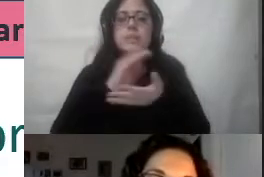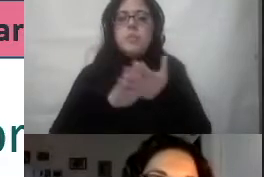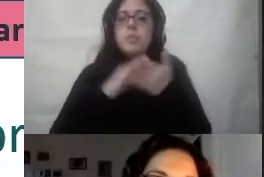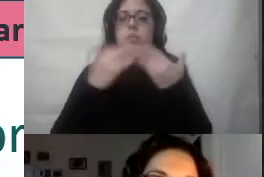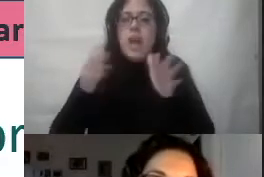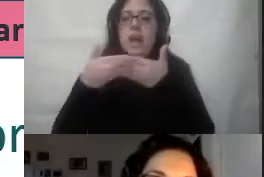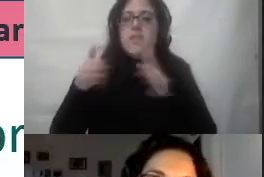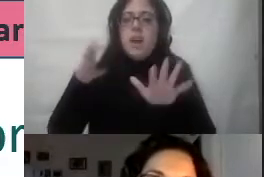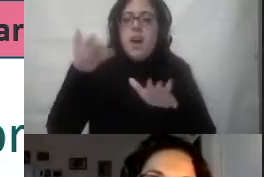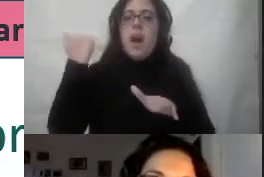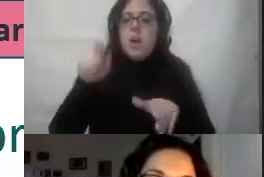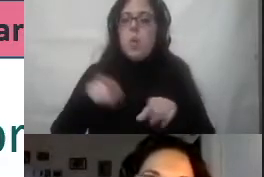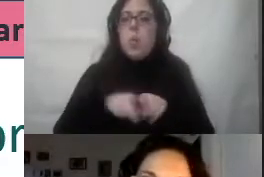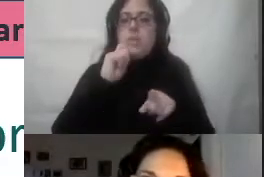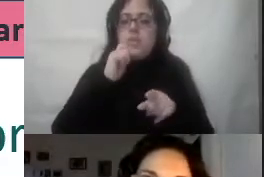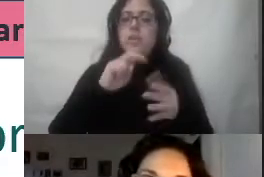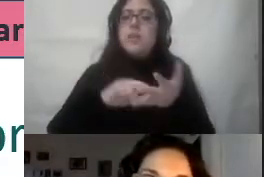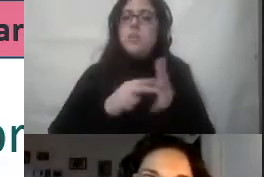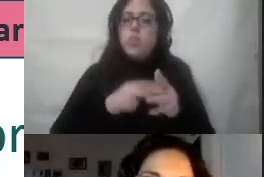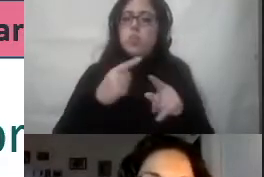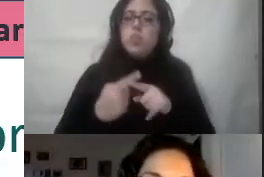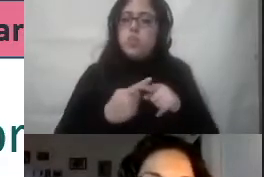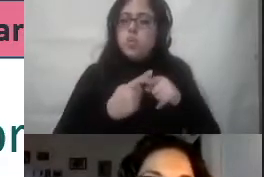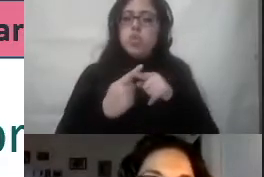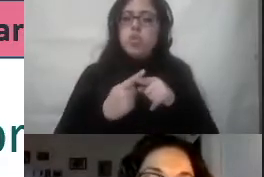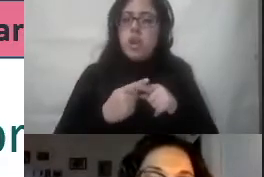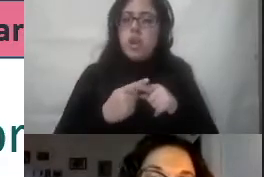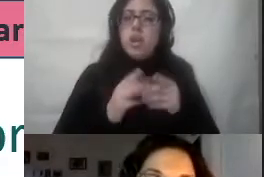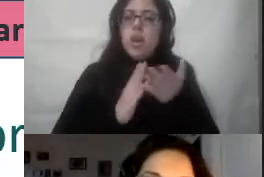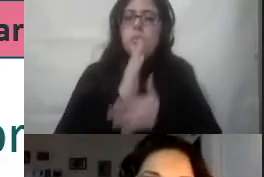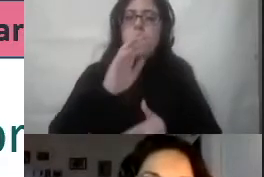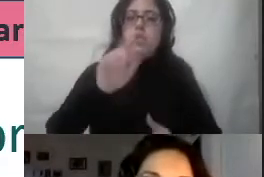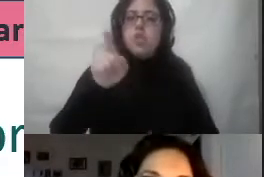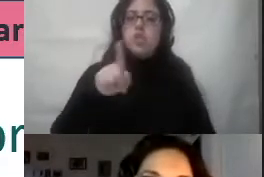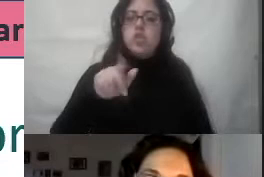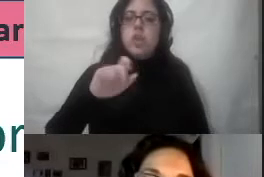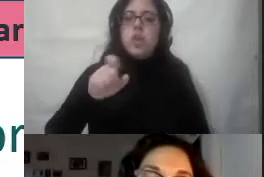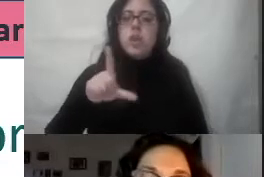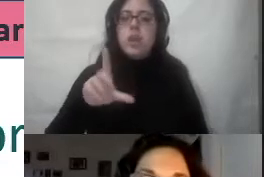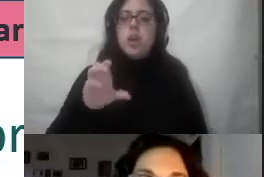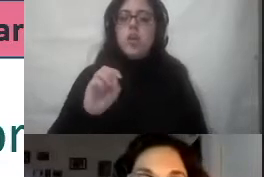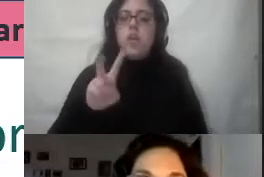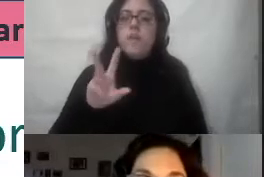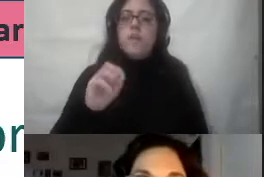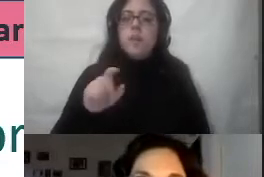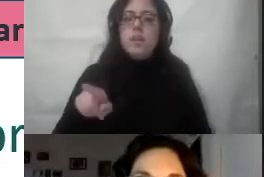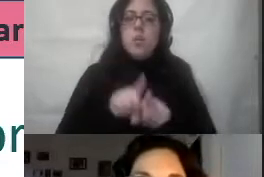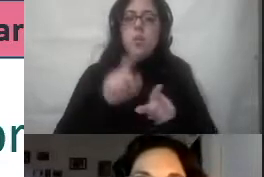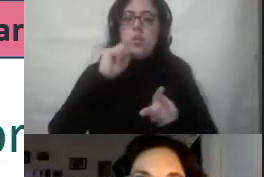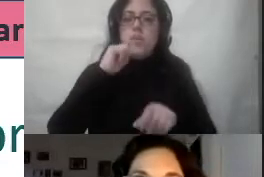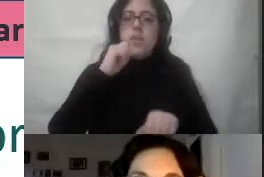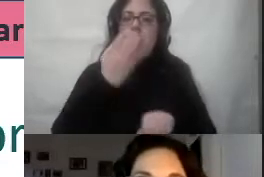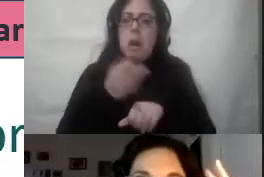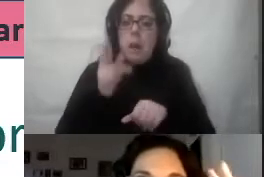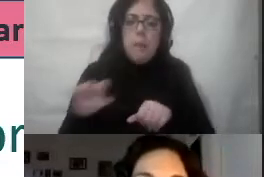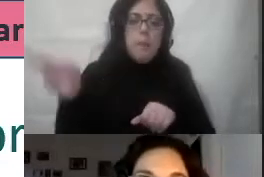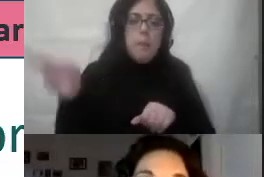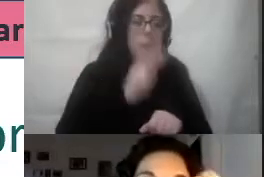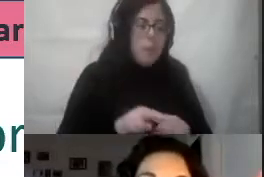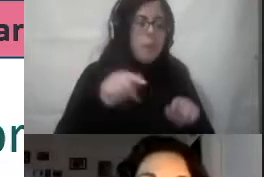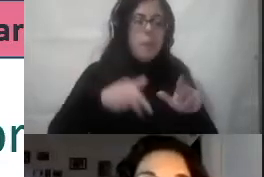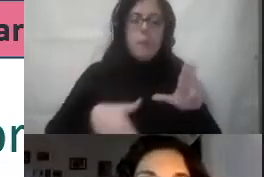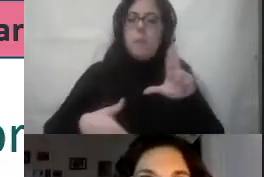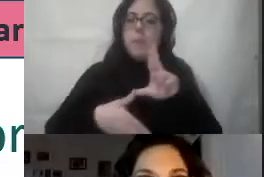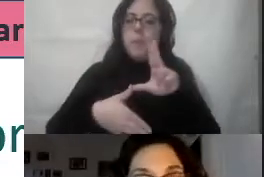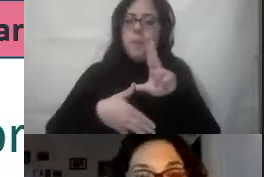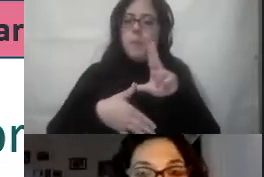demostrado generar graves crisis sociales a inicio del siglo XX, a finales del siglo vuelve a emerger en América Latina? ¿Ya? Esta idea parecía, que ahora se